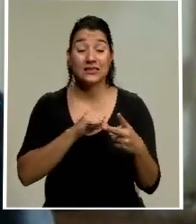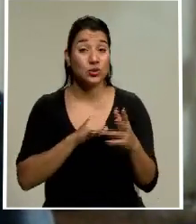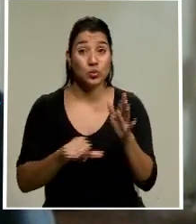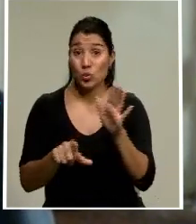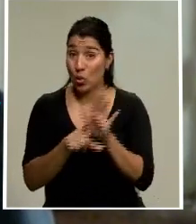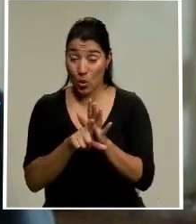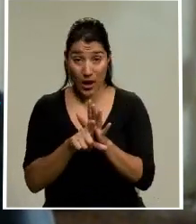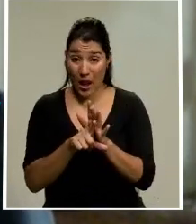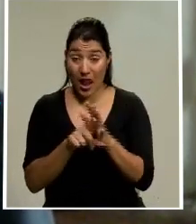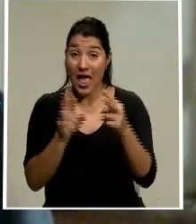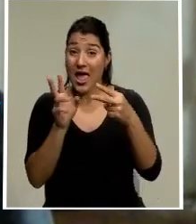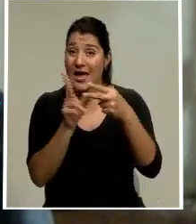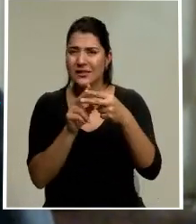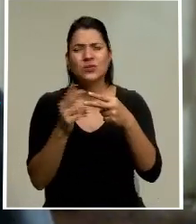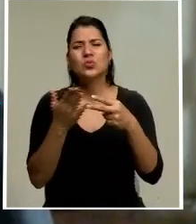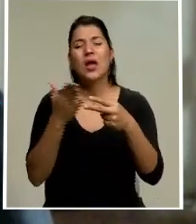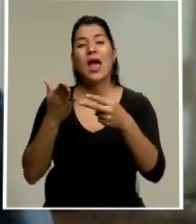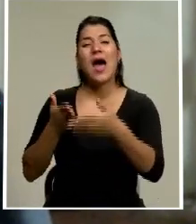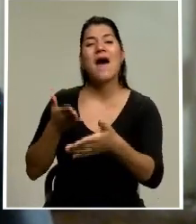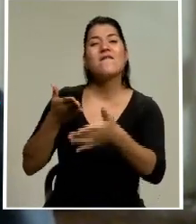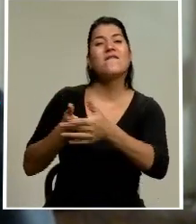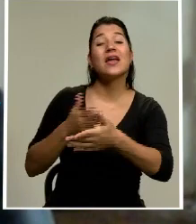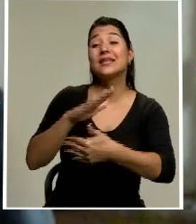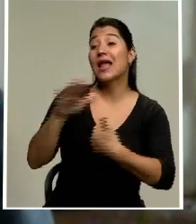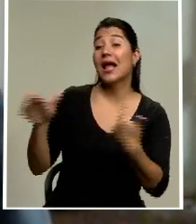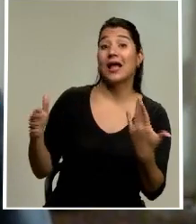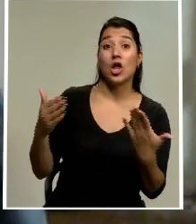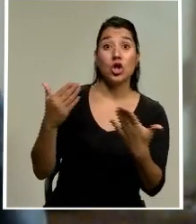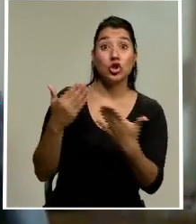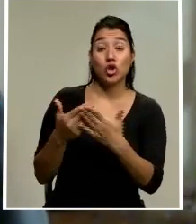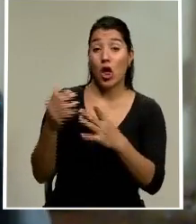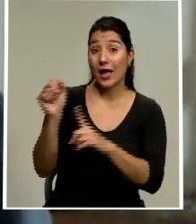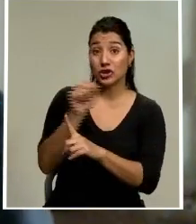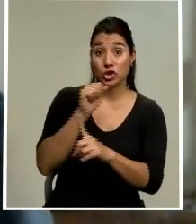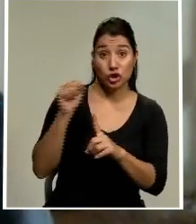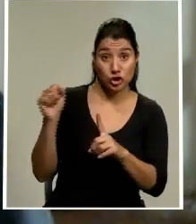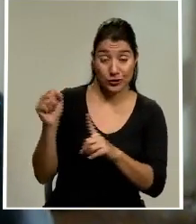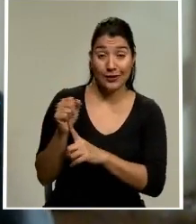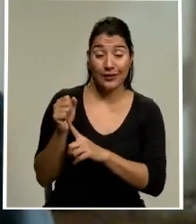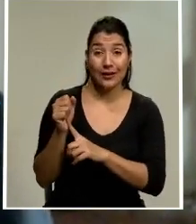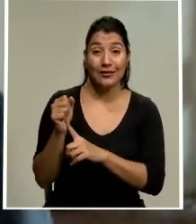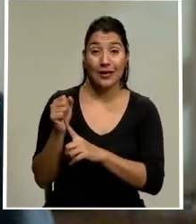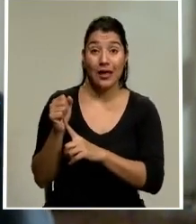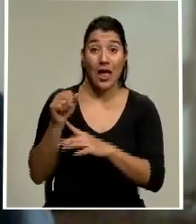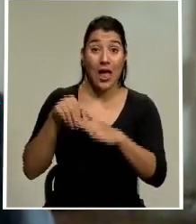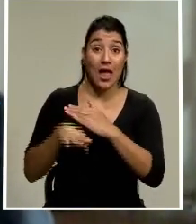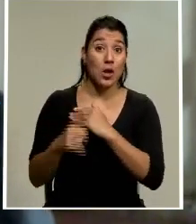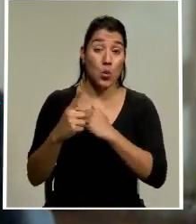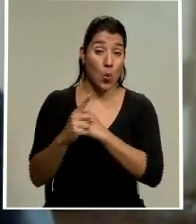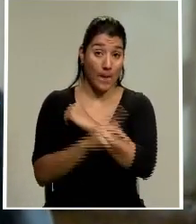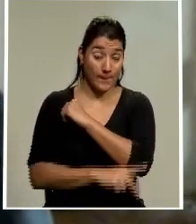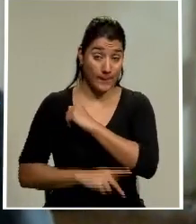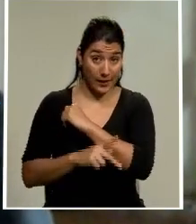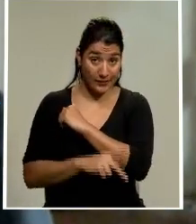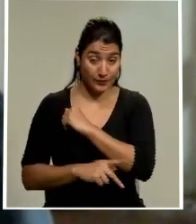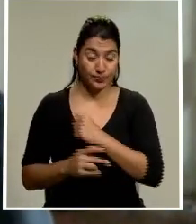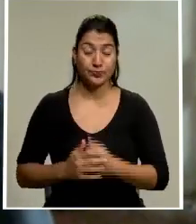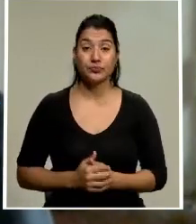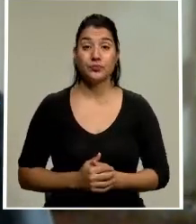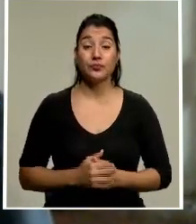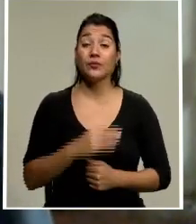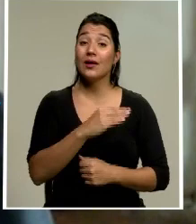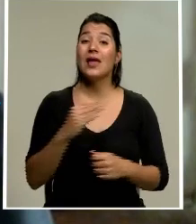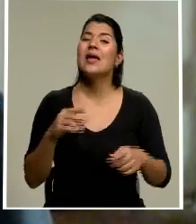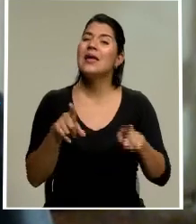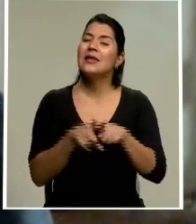graves, lesionan todo el tejido social de un Estado. También